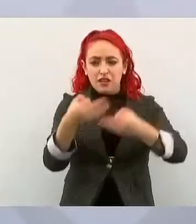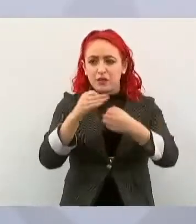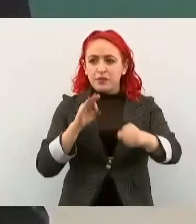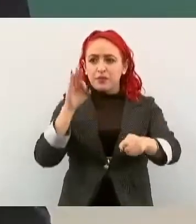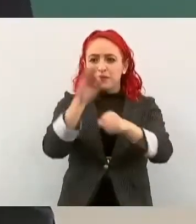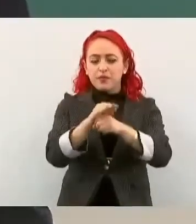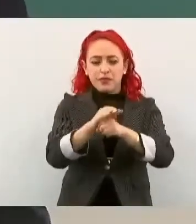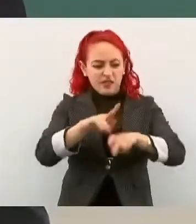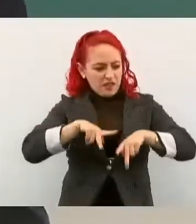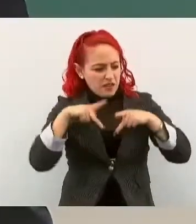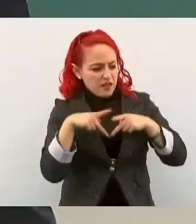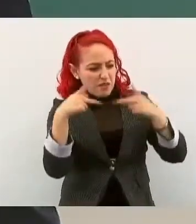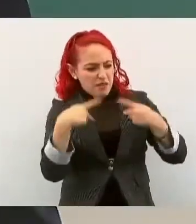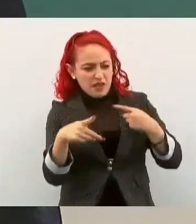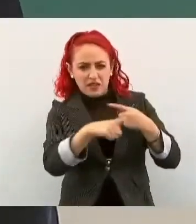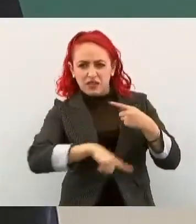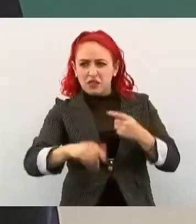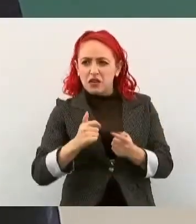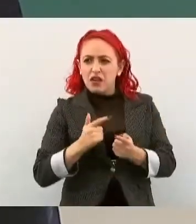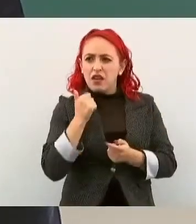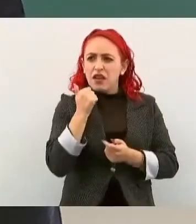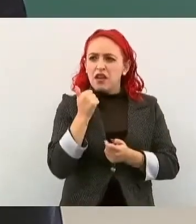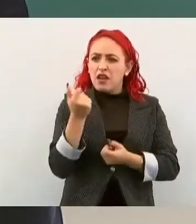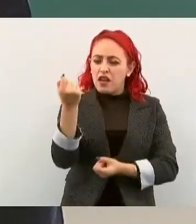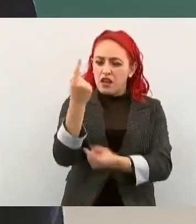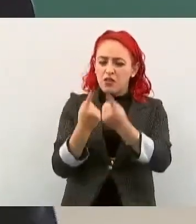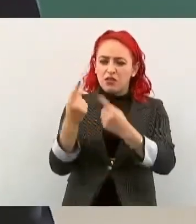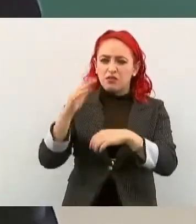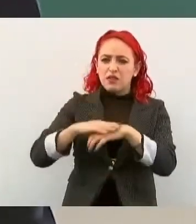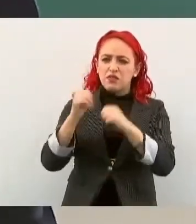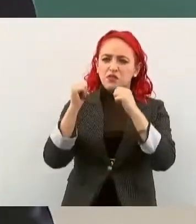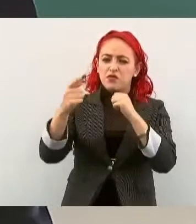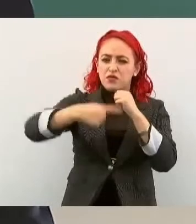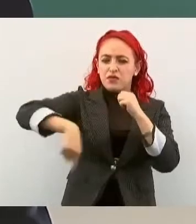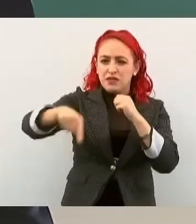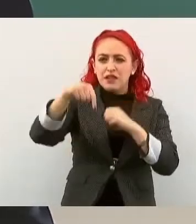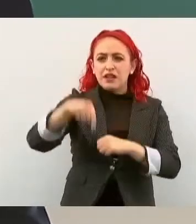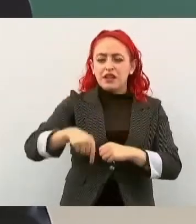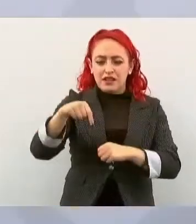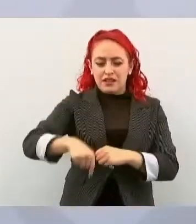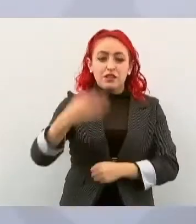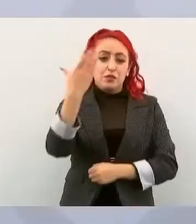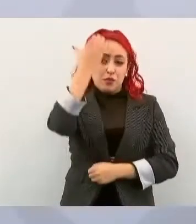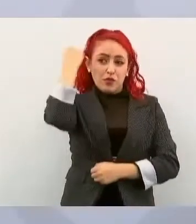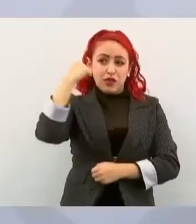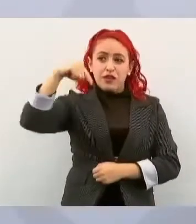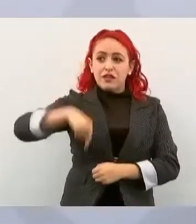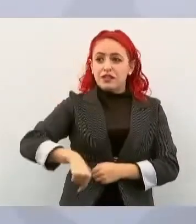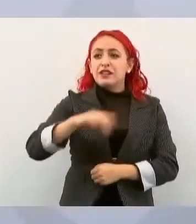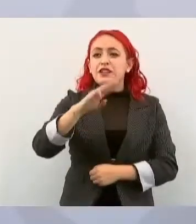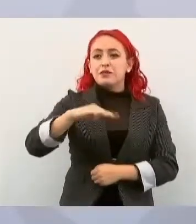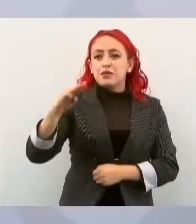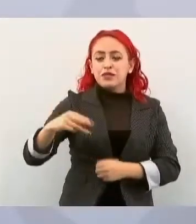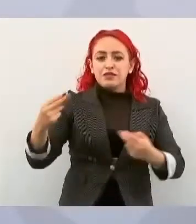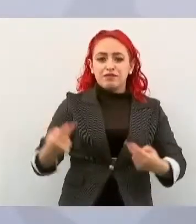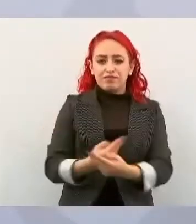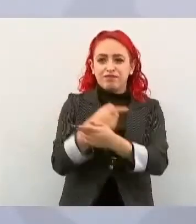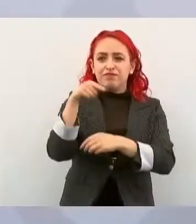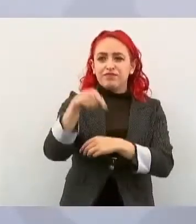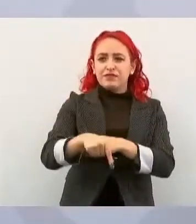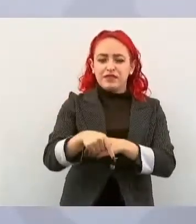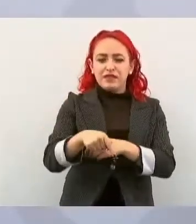débil de los abusos que comete el fuerte. De aquí era Morelos, de Michoacán.